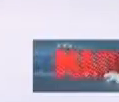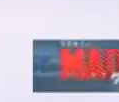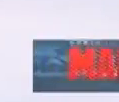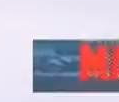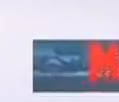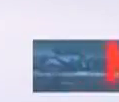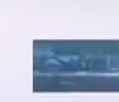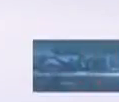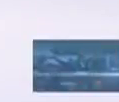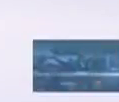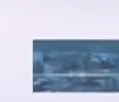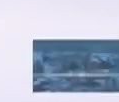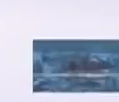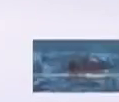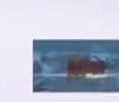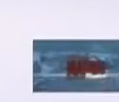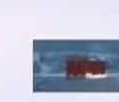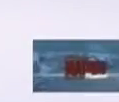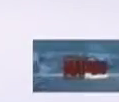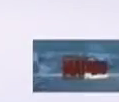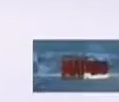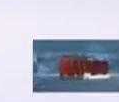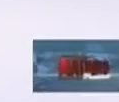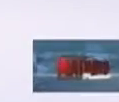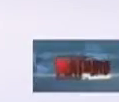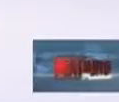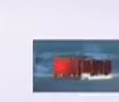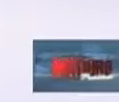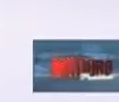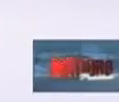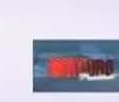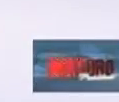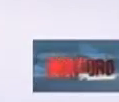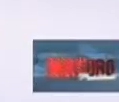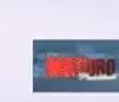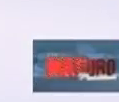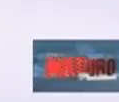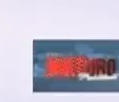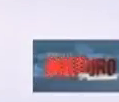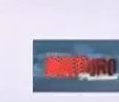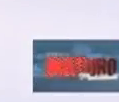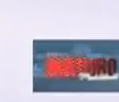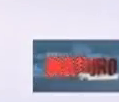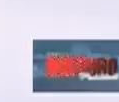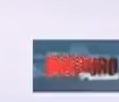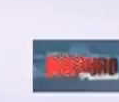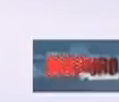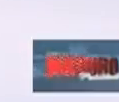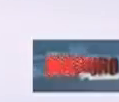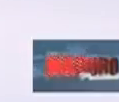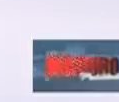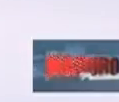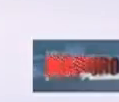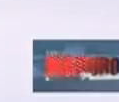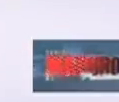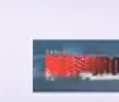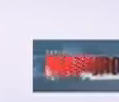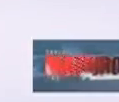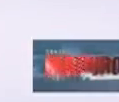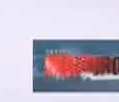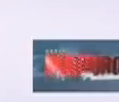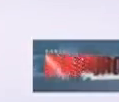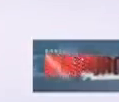Zombies y zombas, que lo sepan desde ya. Así que, bueno, es un debate interesante,